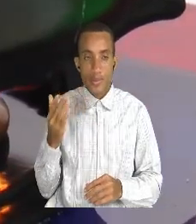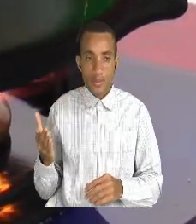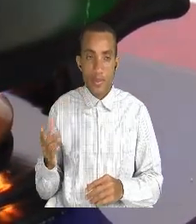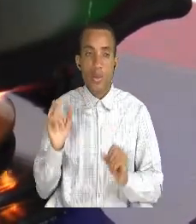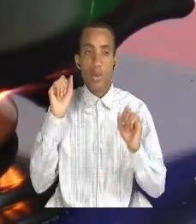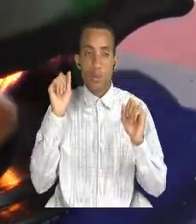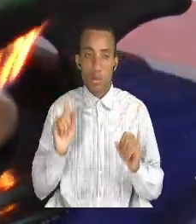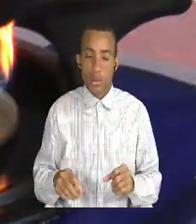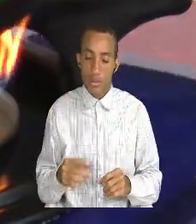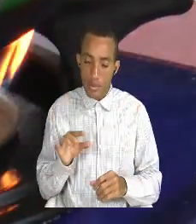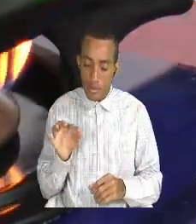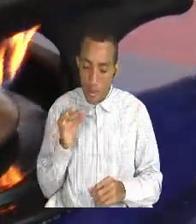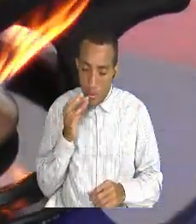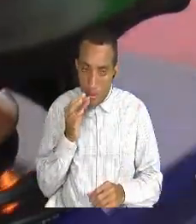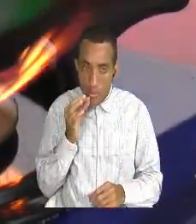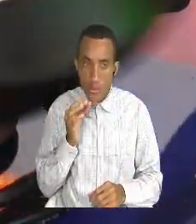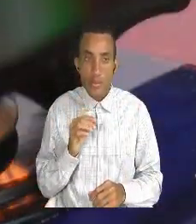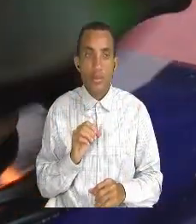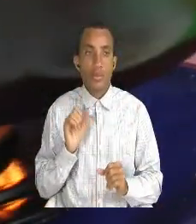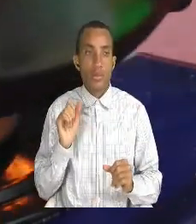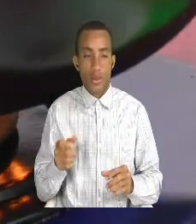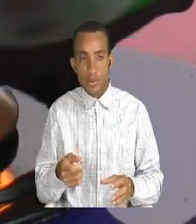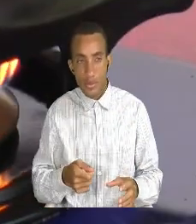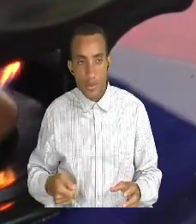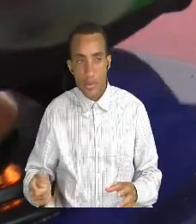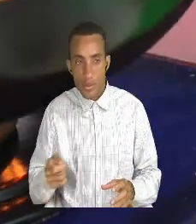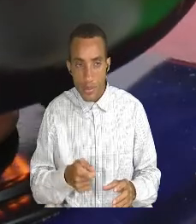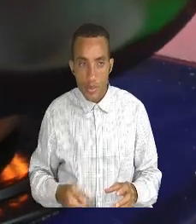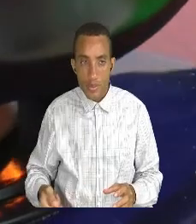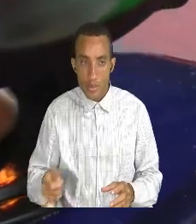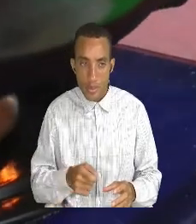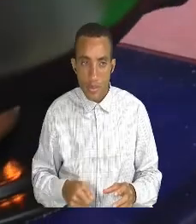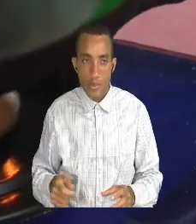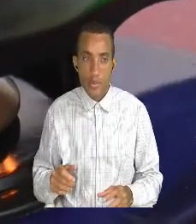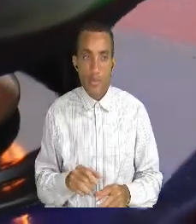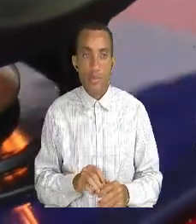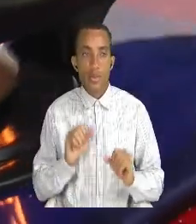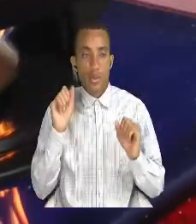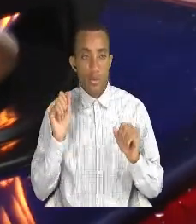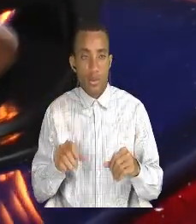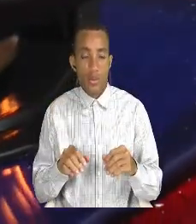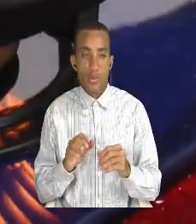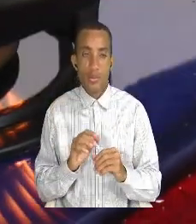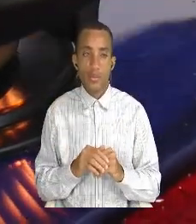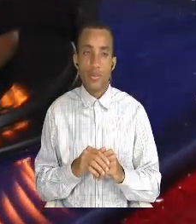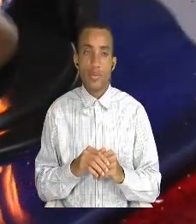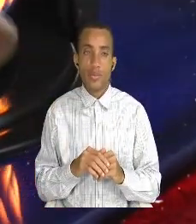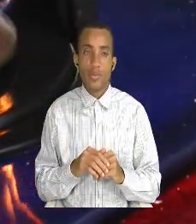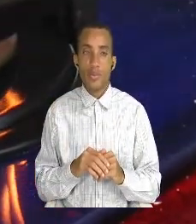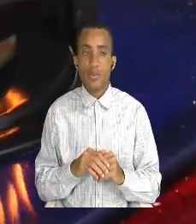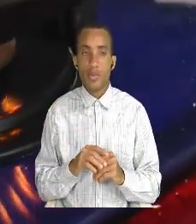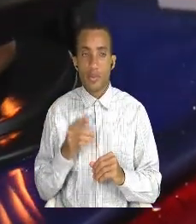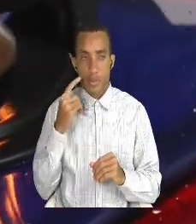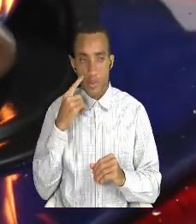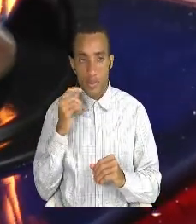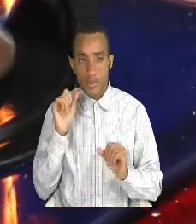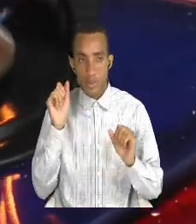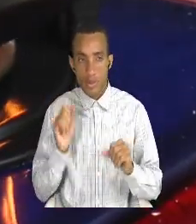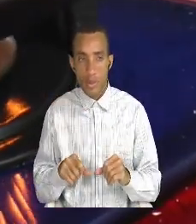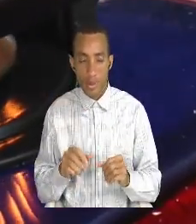propio. Ajá. ¿Listo? Entonces, aquí ya voy a estar mezclando. No sé si pueden hacer una notica de que